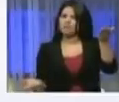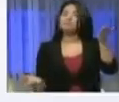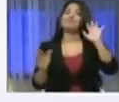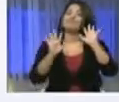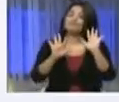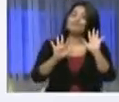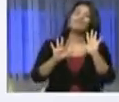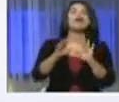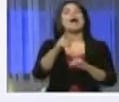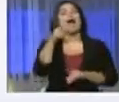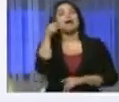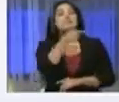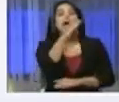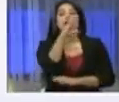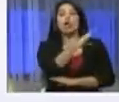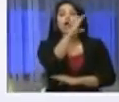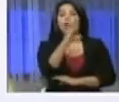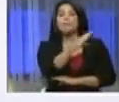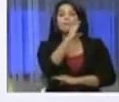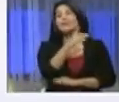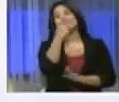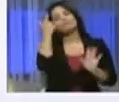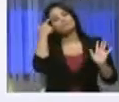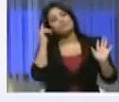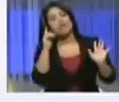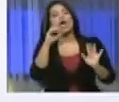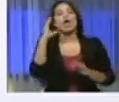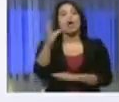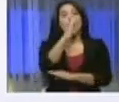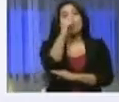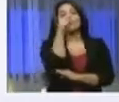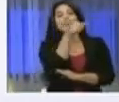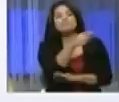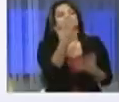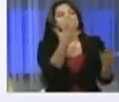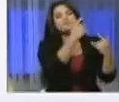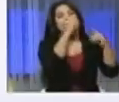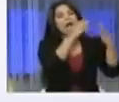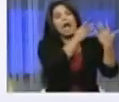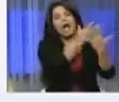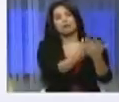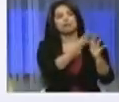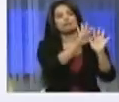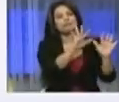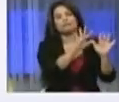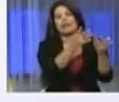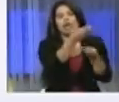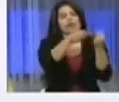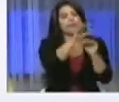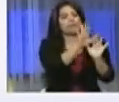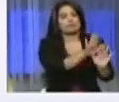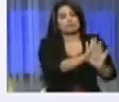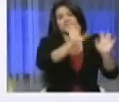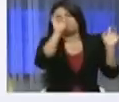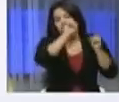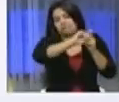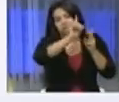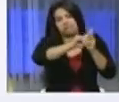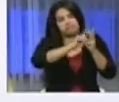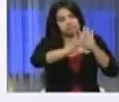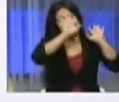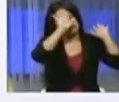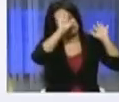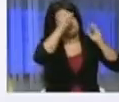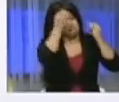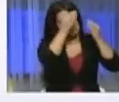Producto de razones económicas, históricas, del modelo económico, diversas razones. Así que esto es un